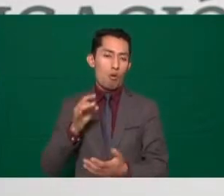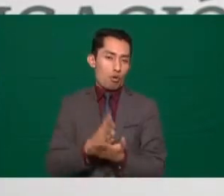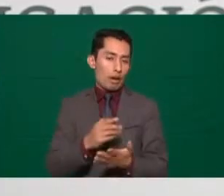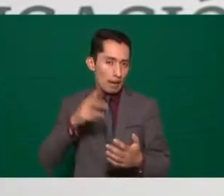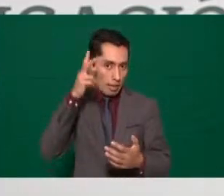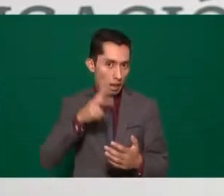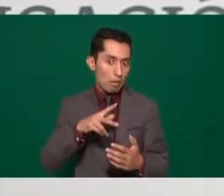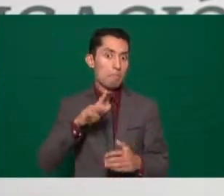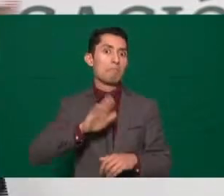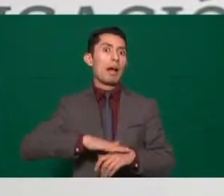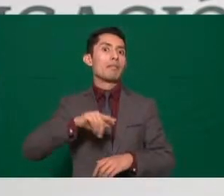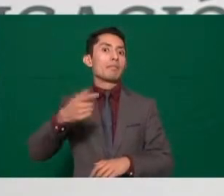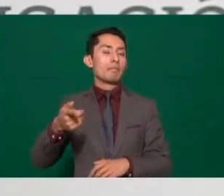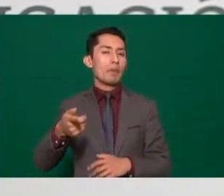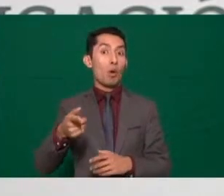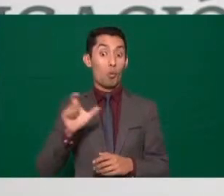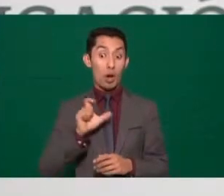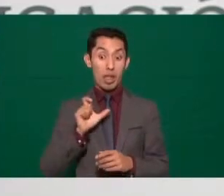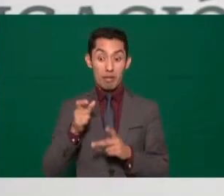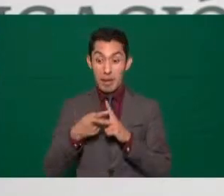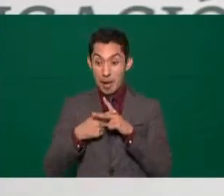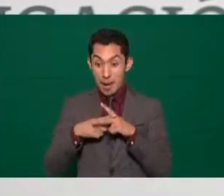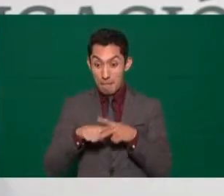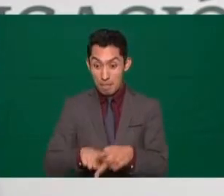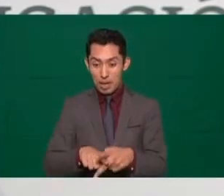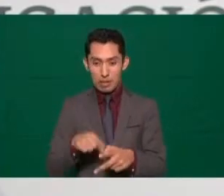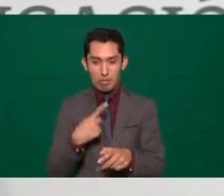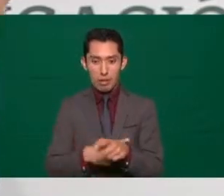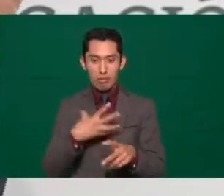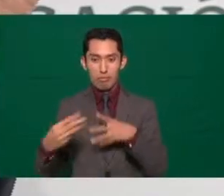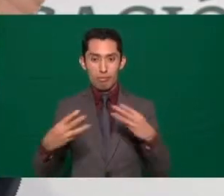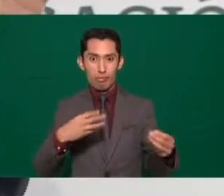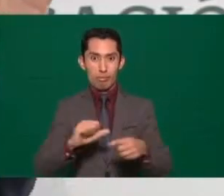pandemia, pensamos en ellos y dijimos,